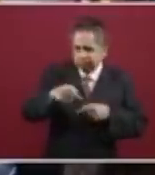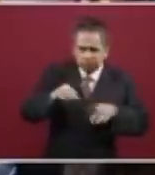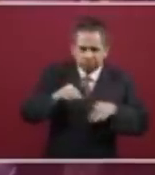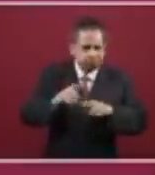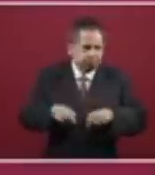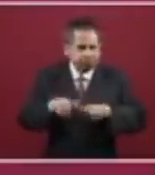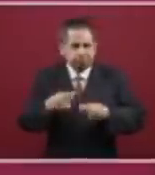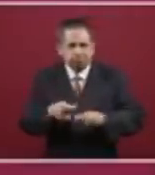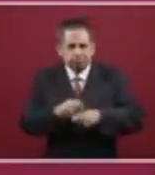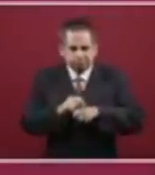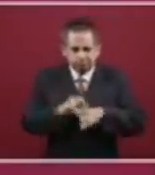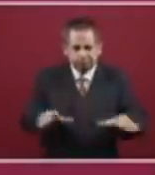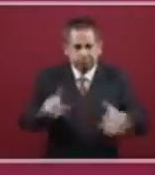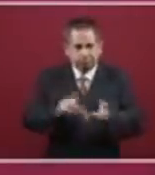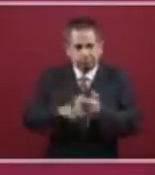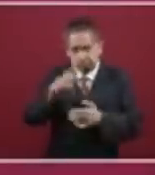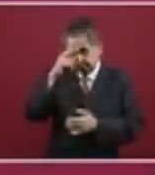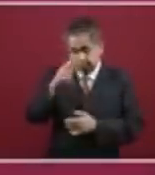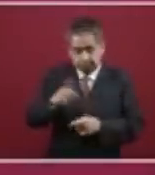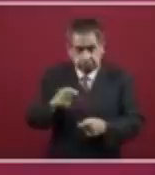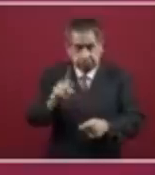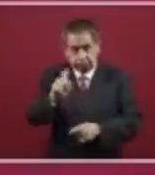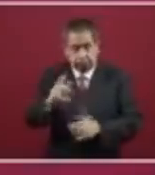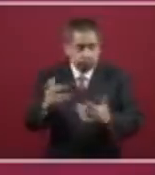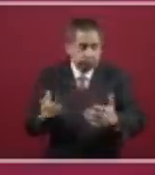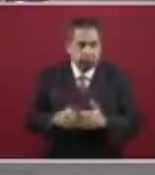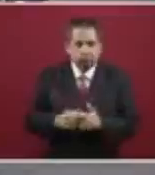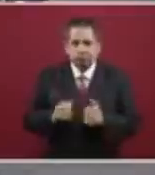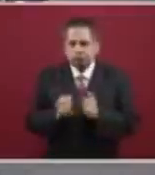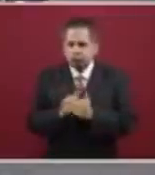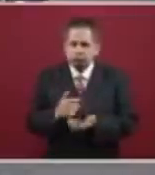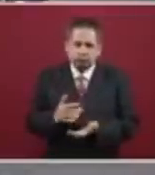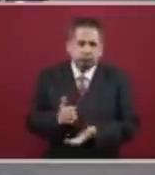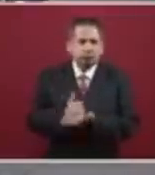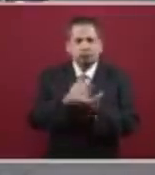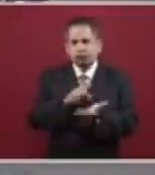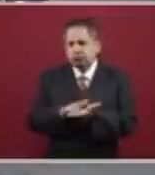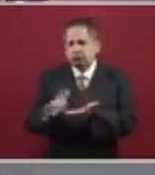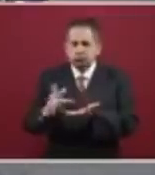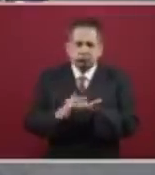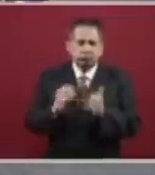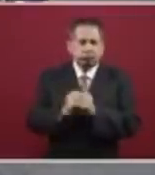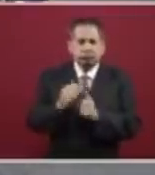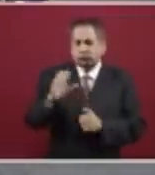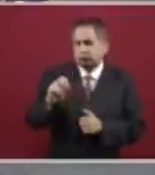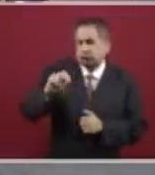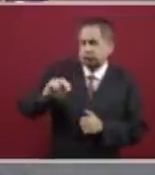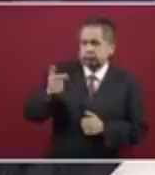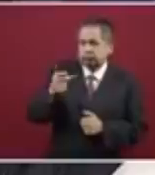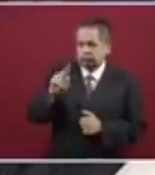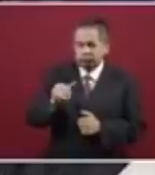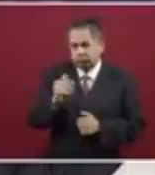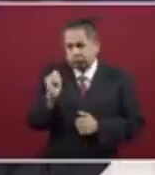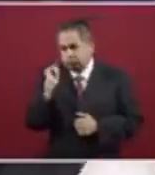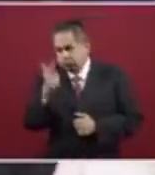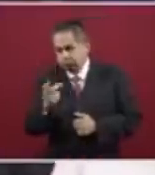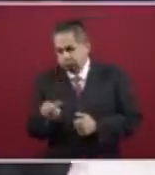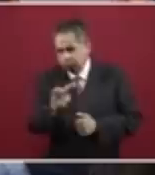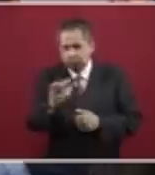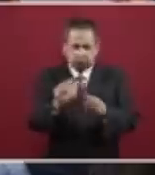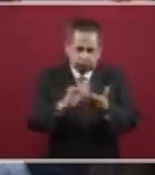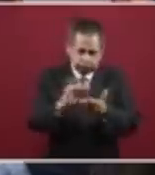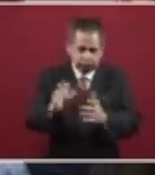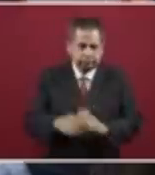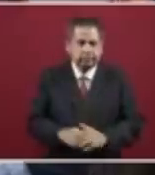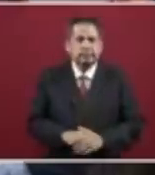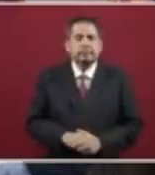agua a todo México, con colaboración futura de la Comisión Nacional del Agua, señor presidente? Muchas gracias.